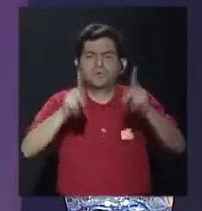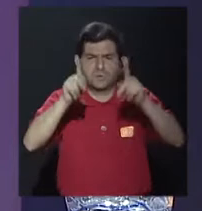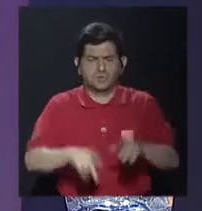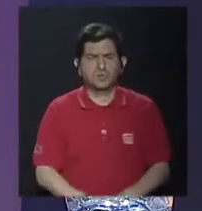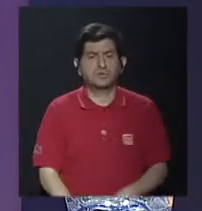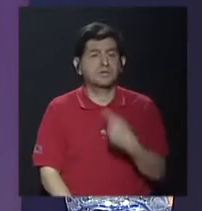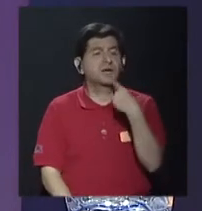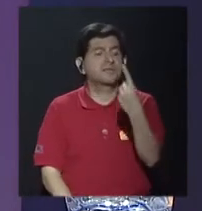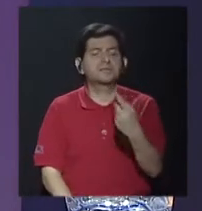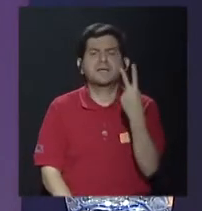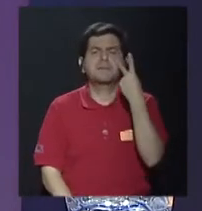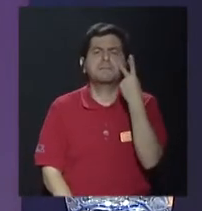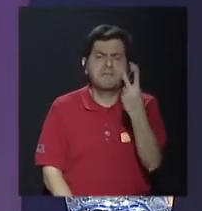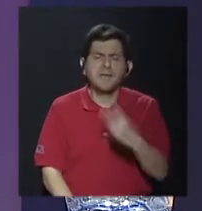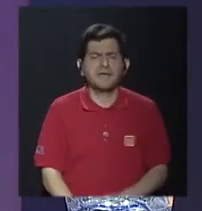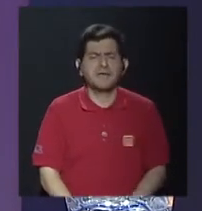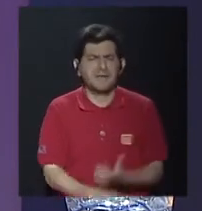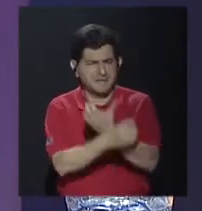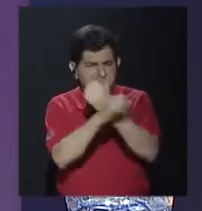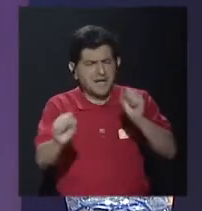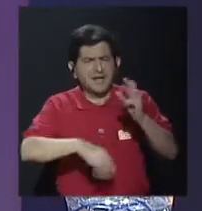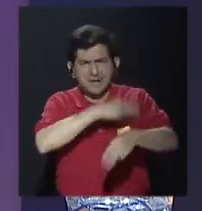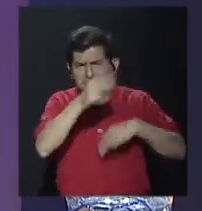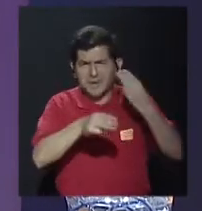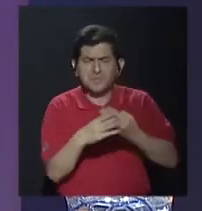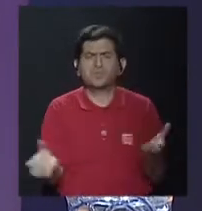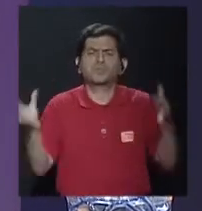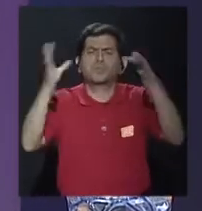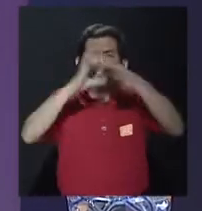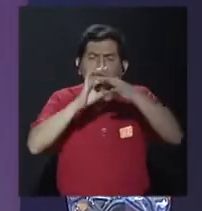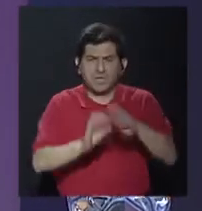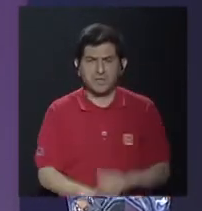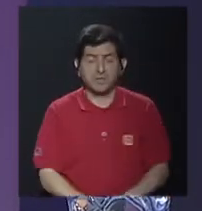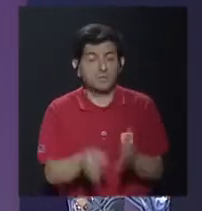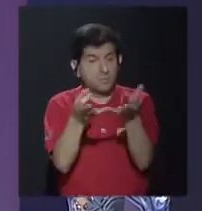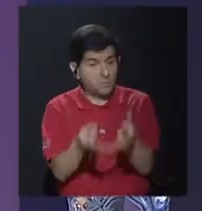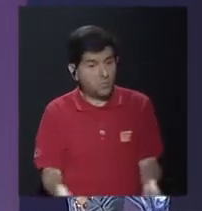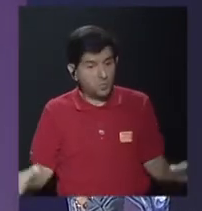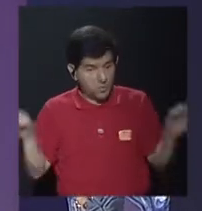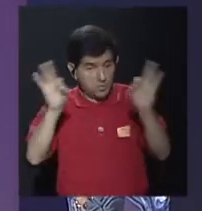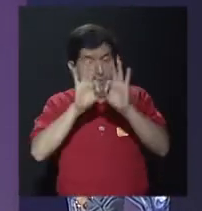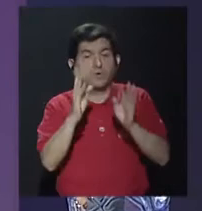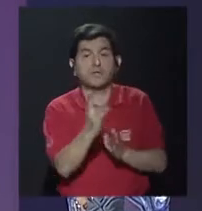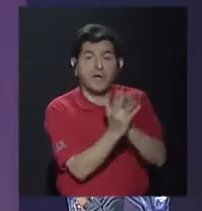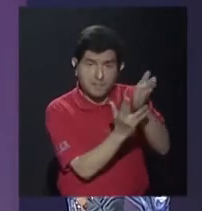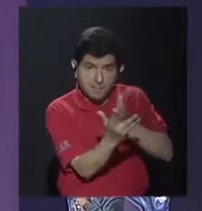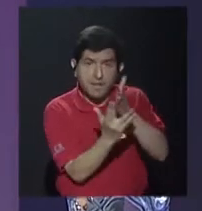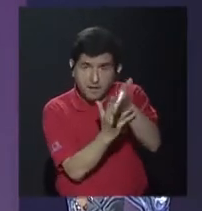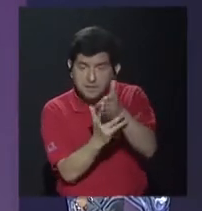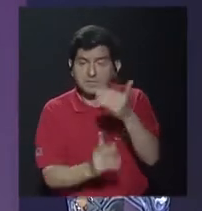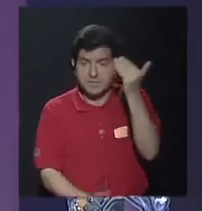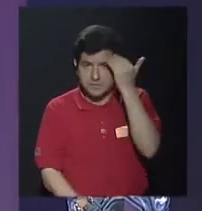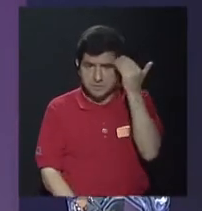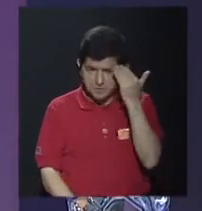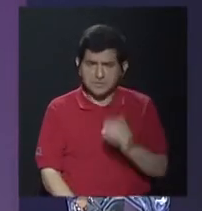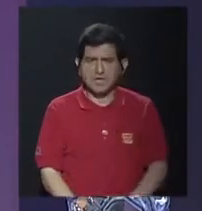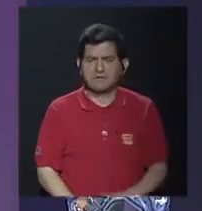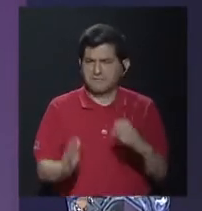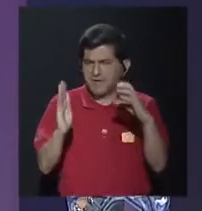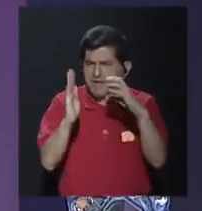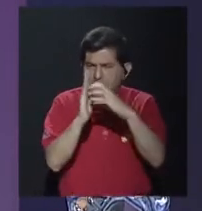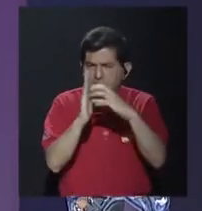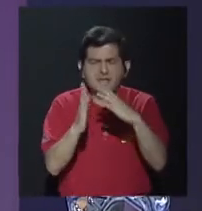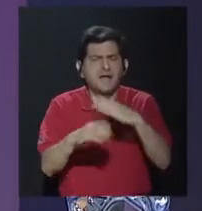allá, decirles, hey, vean, salvemos el mundo juntos, ¿verdad? Es muy importante tener acceso, saber cómo se hace un guión, mediar